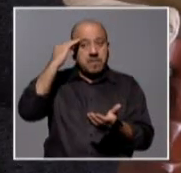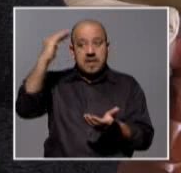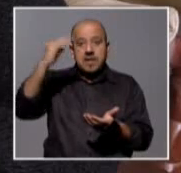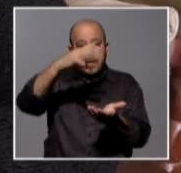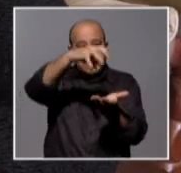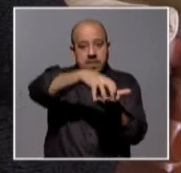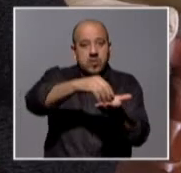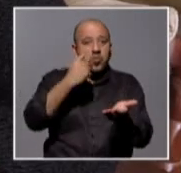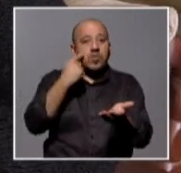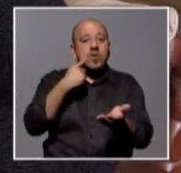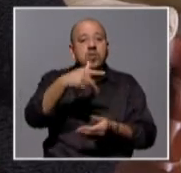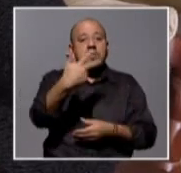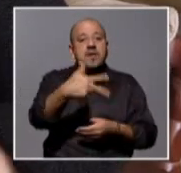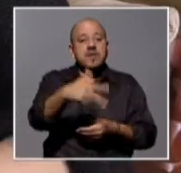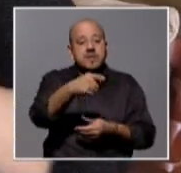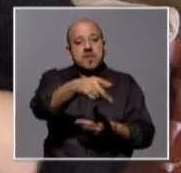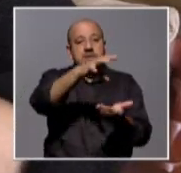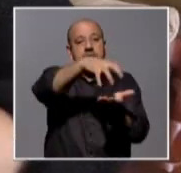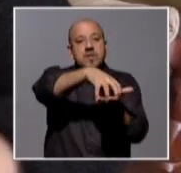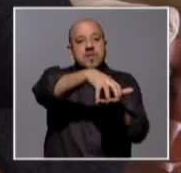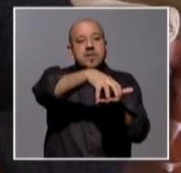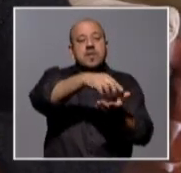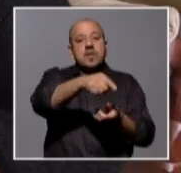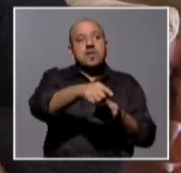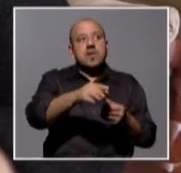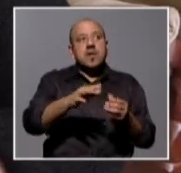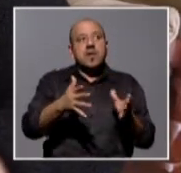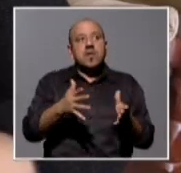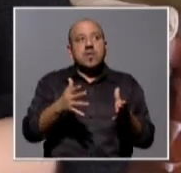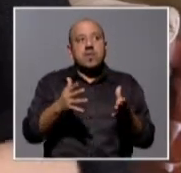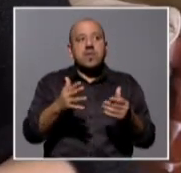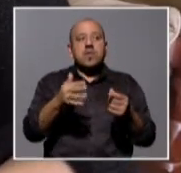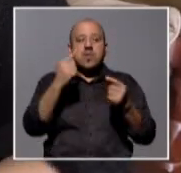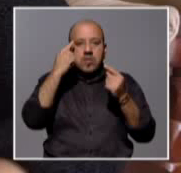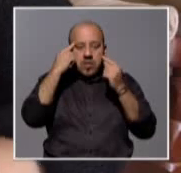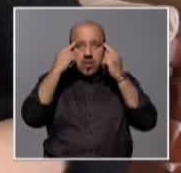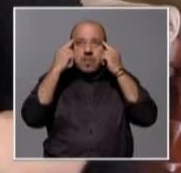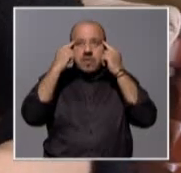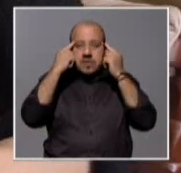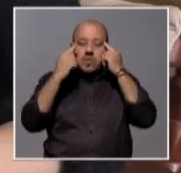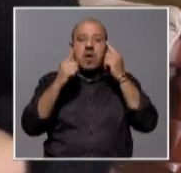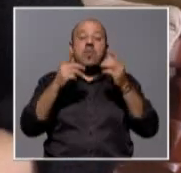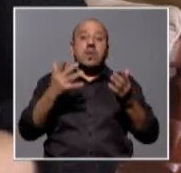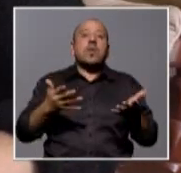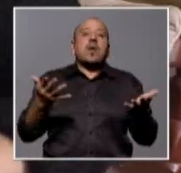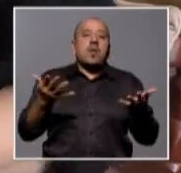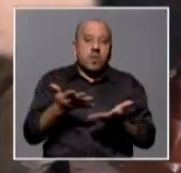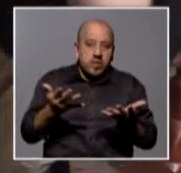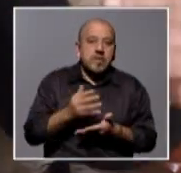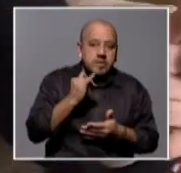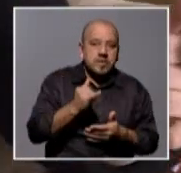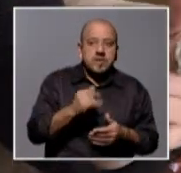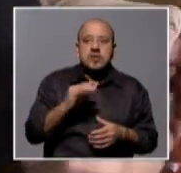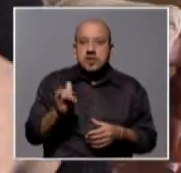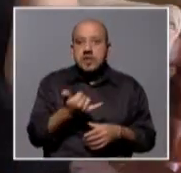13, hubo así como una refrescada de perspectivas y de bueno, ahora que se encontraron y ya